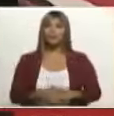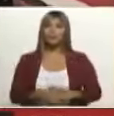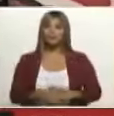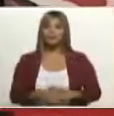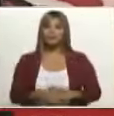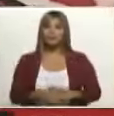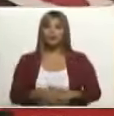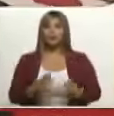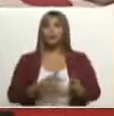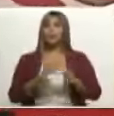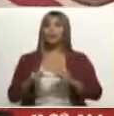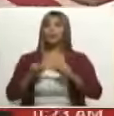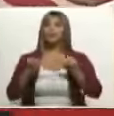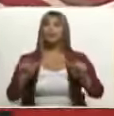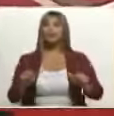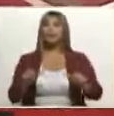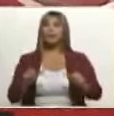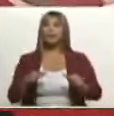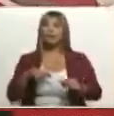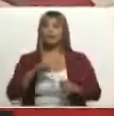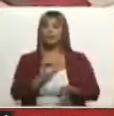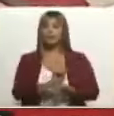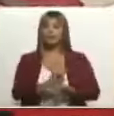plan de reimpulso del sistema penitenciario.